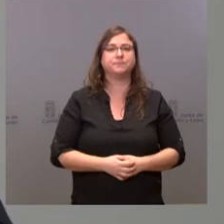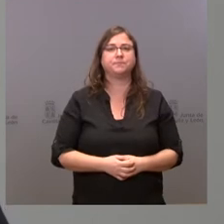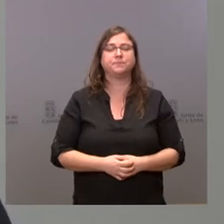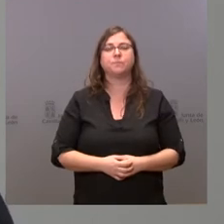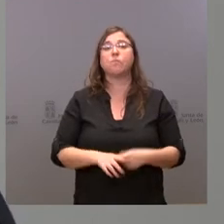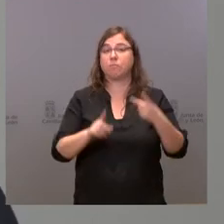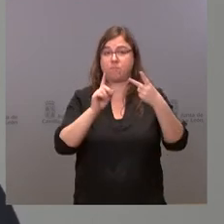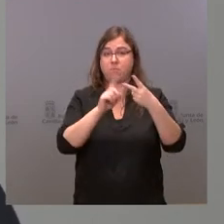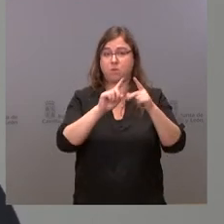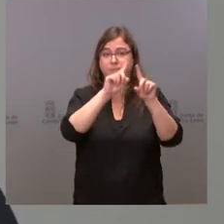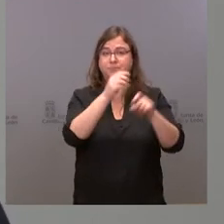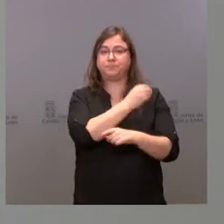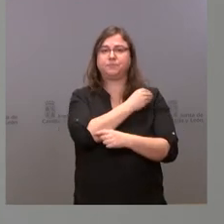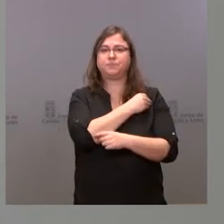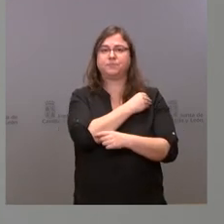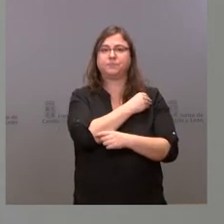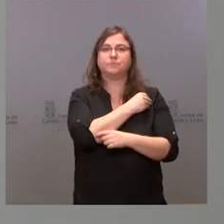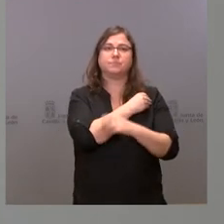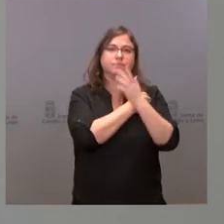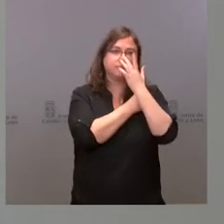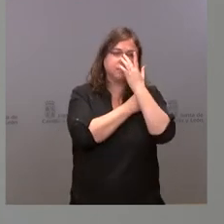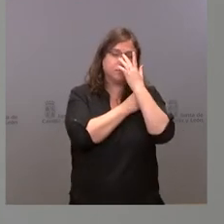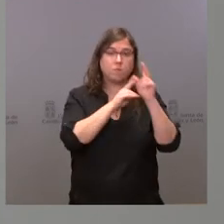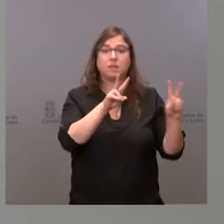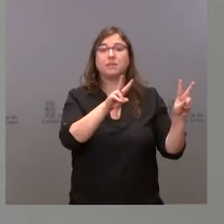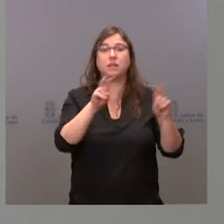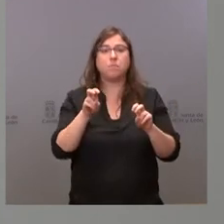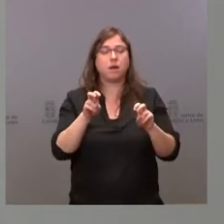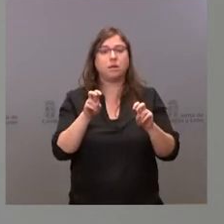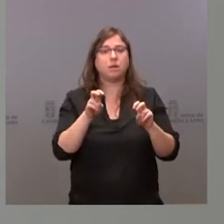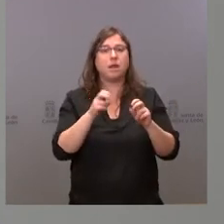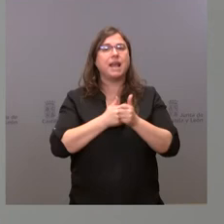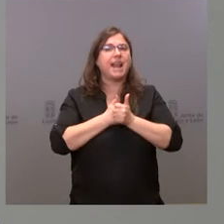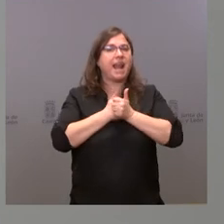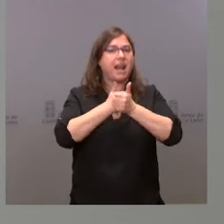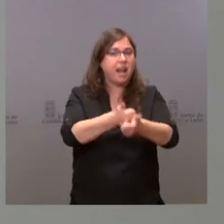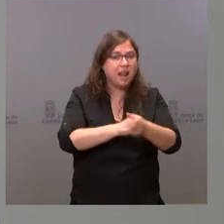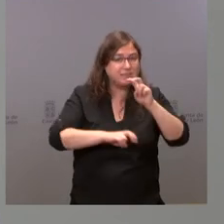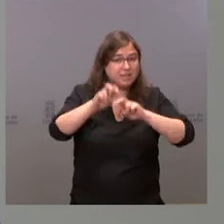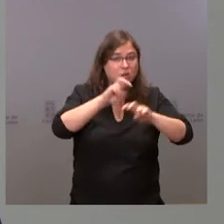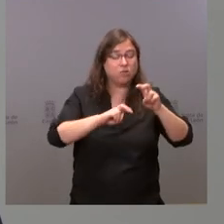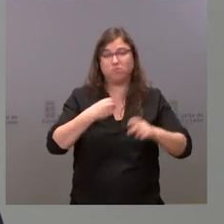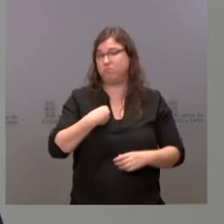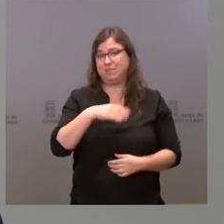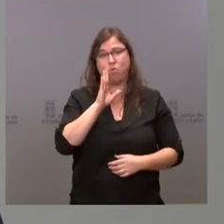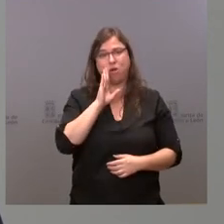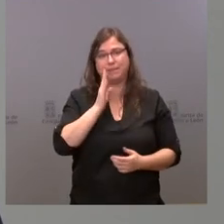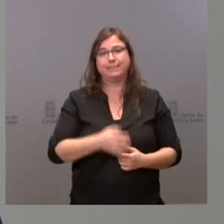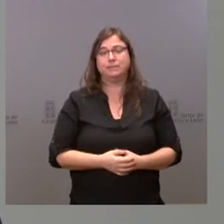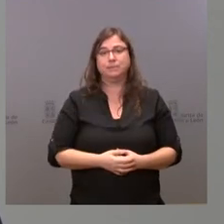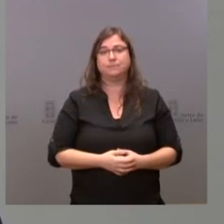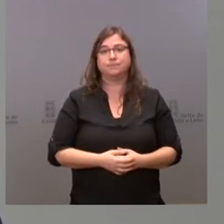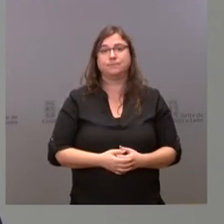qué bueno pues el tema de el rastreo pues evidentemente vuelvo a decir lo mismo que he dicho antes